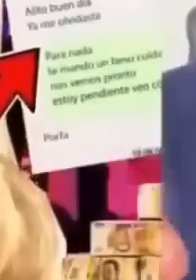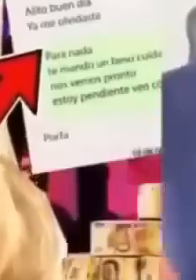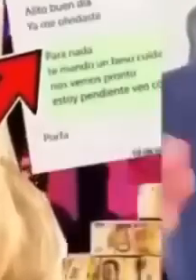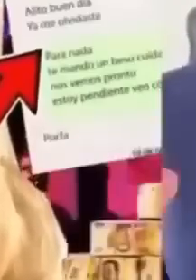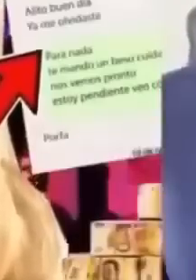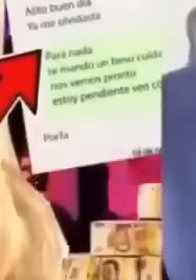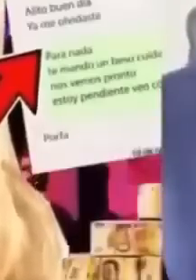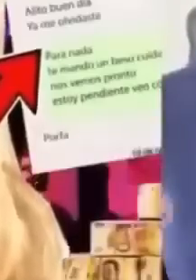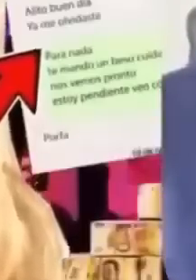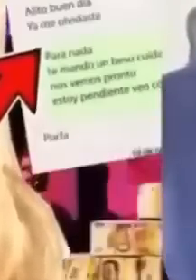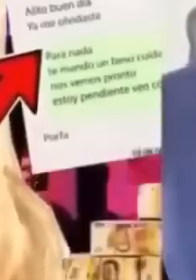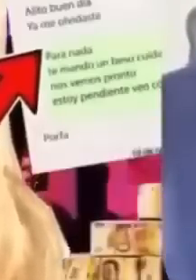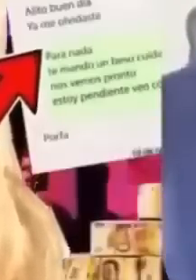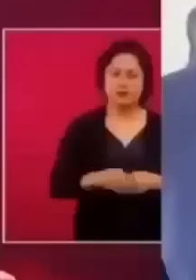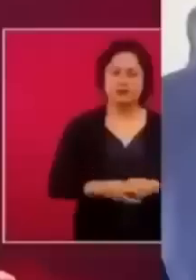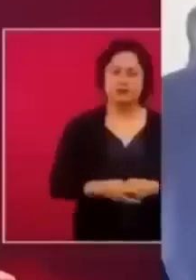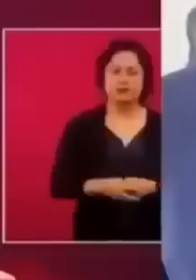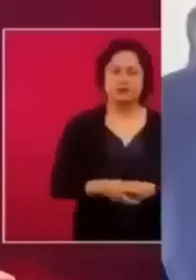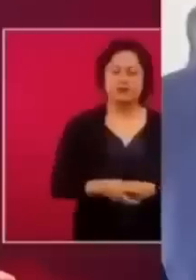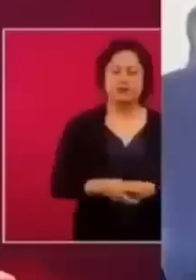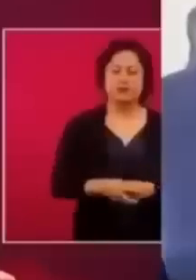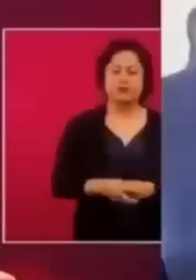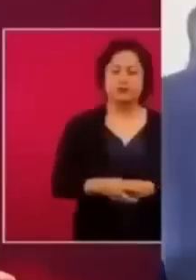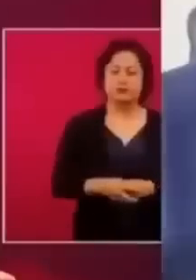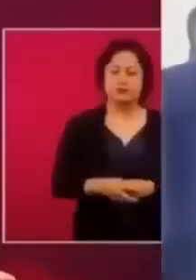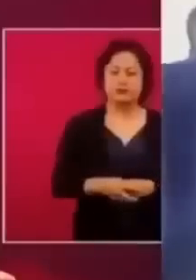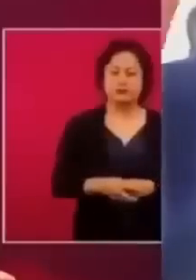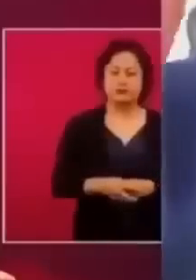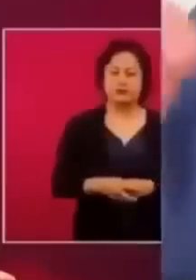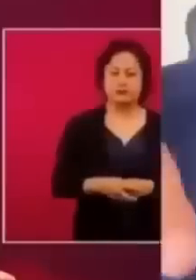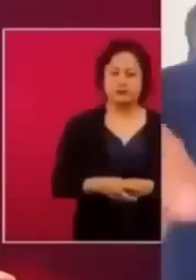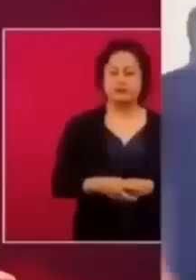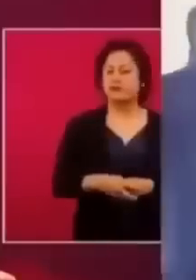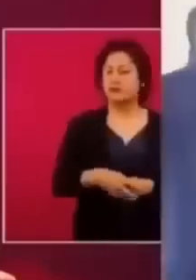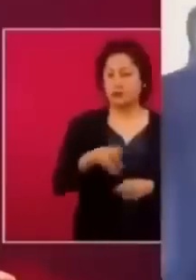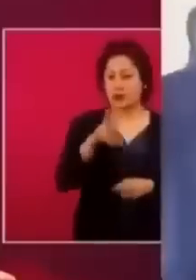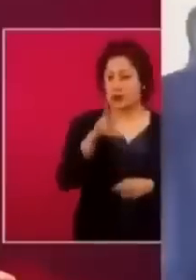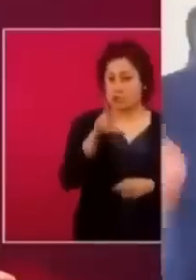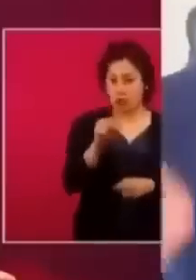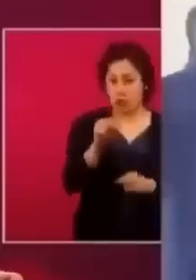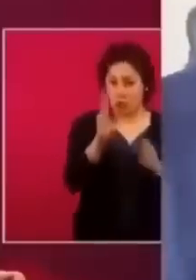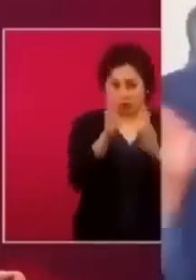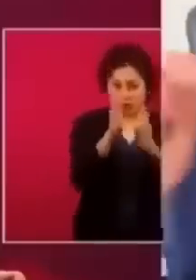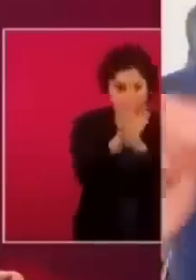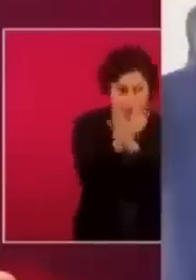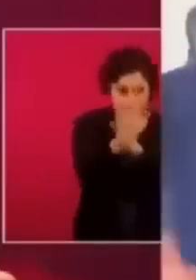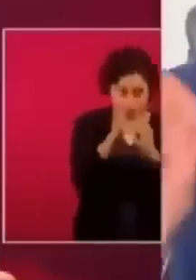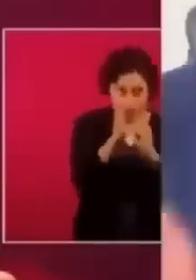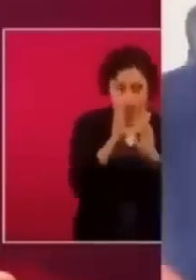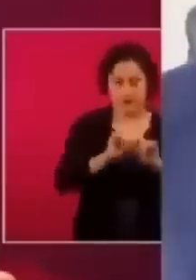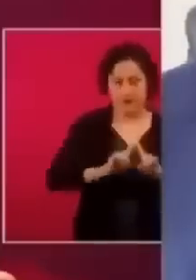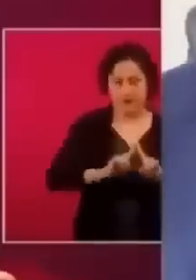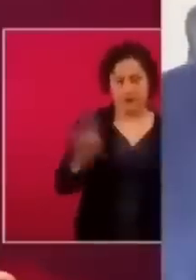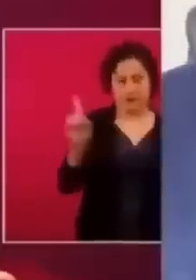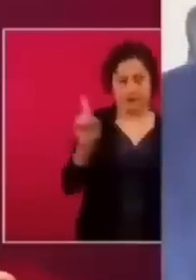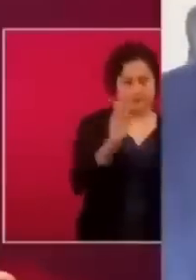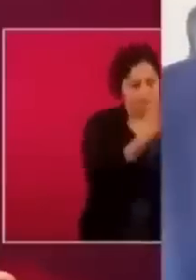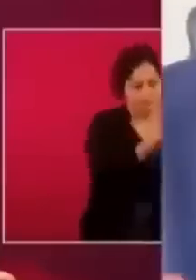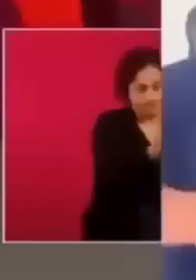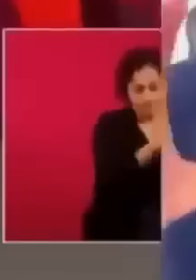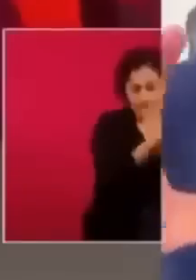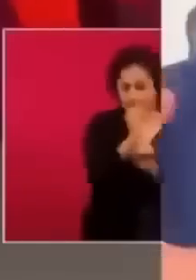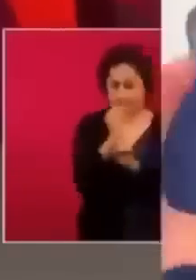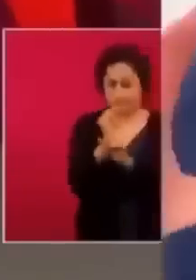cuando se equivoca la 4T o el presidente AMLO para balancearse rápidamente en contra de este movimiento